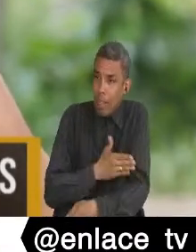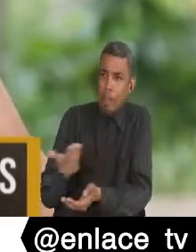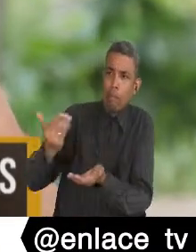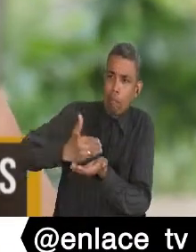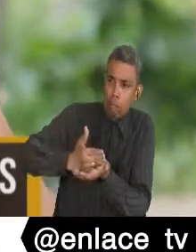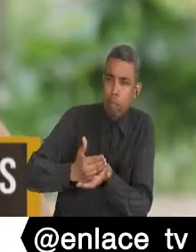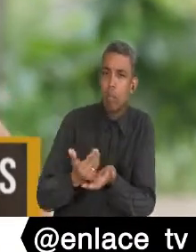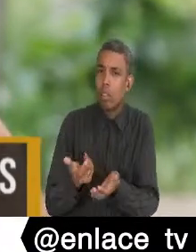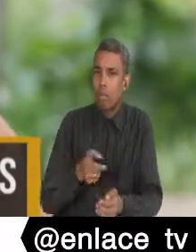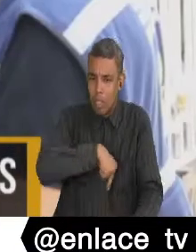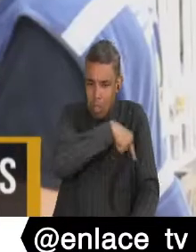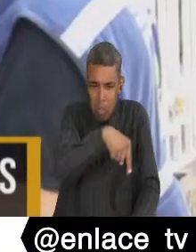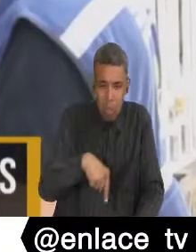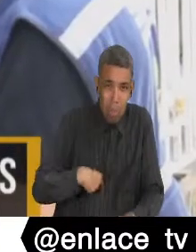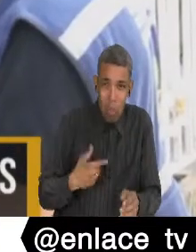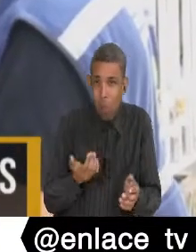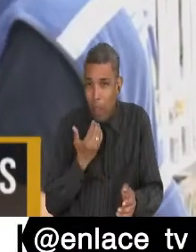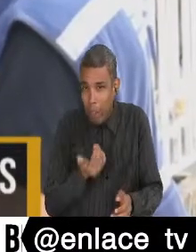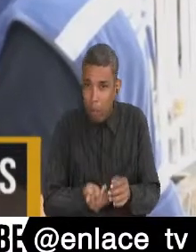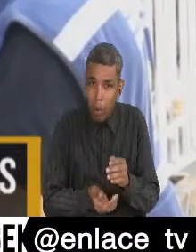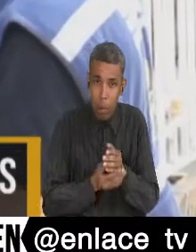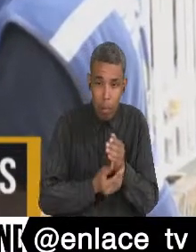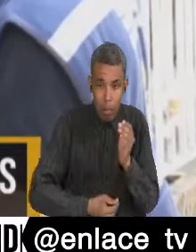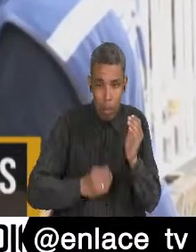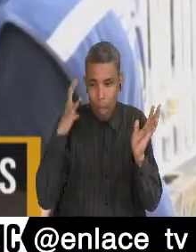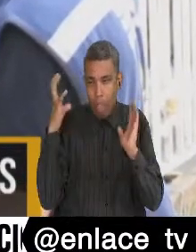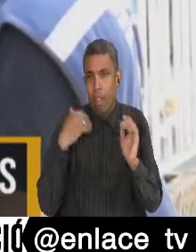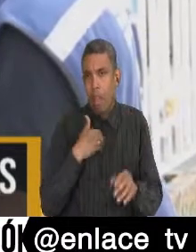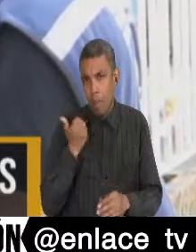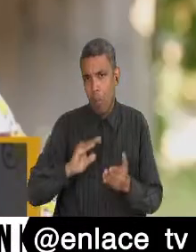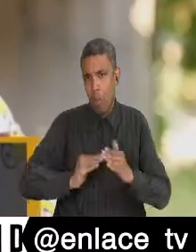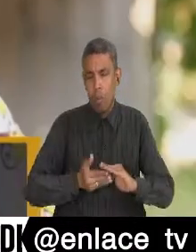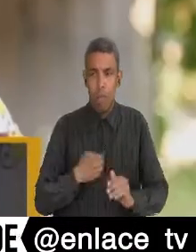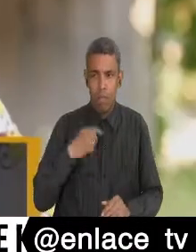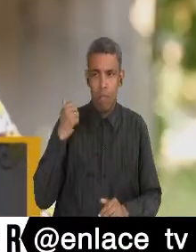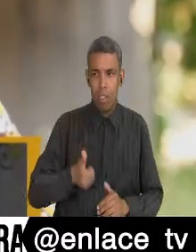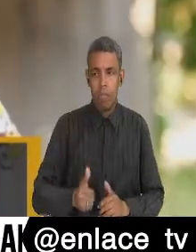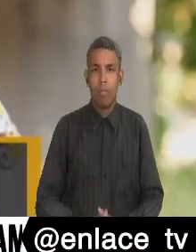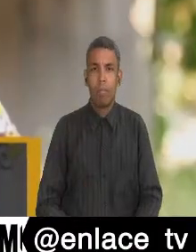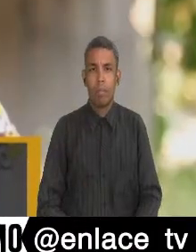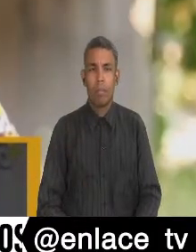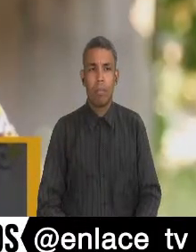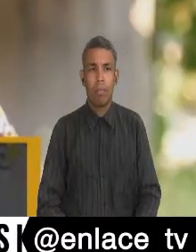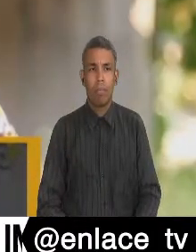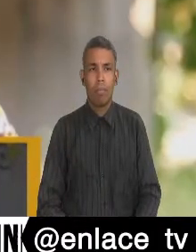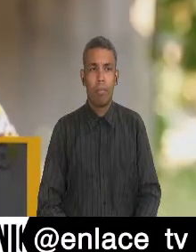que? Danificados y todo, me parece bien. La prevención es buena, saber qué personas en